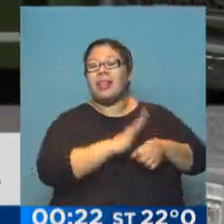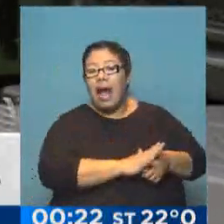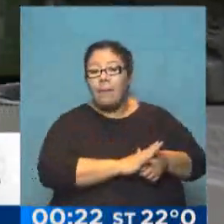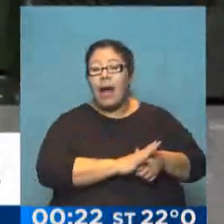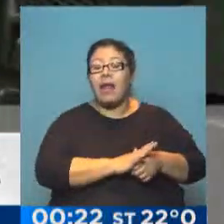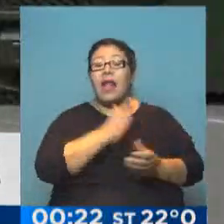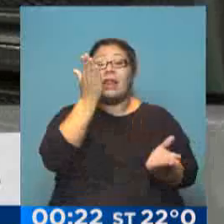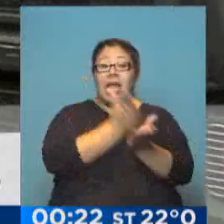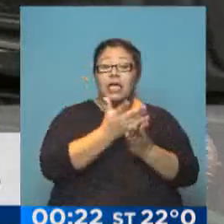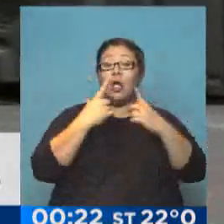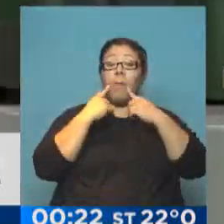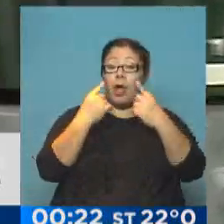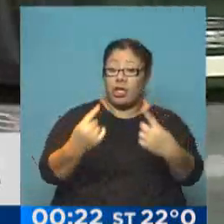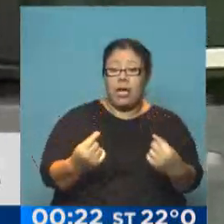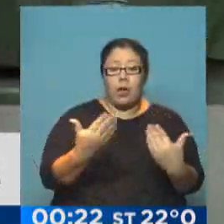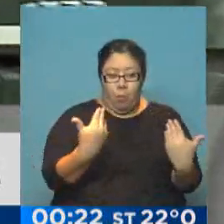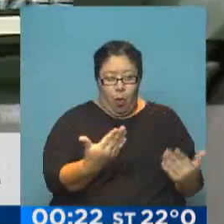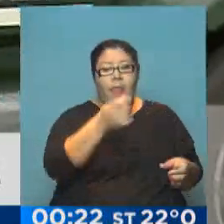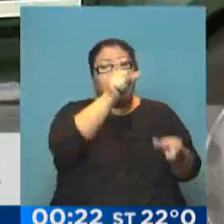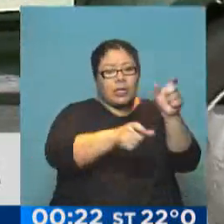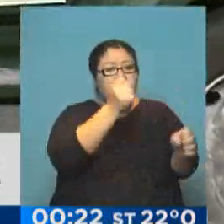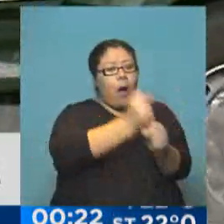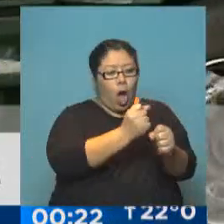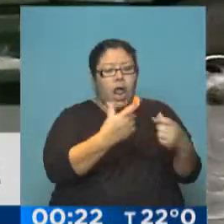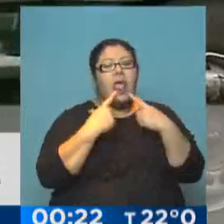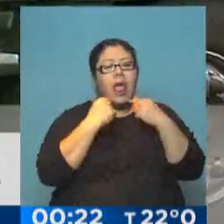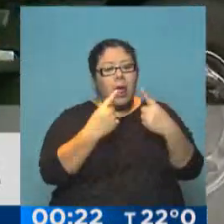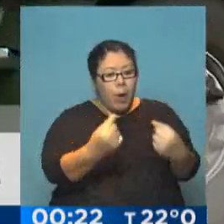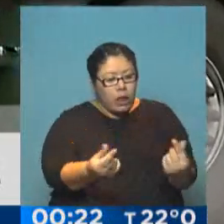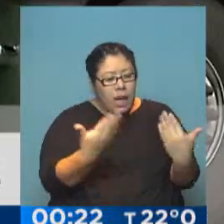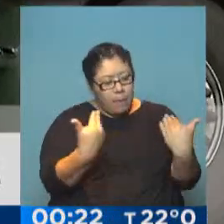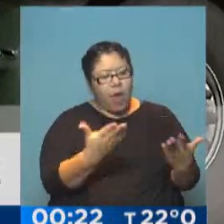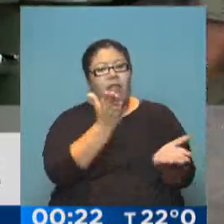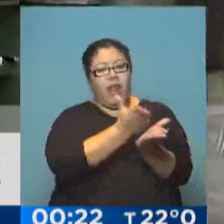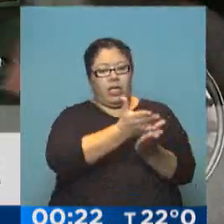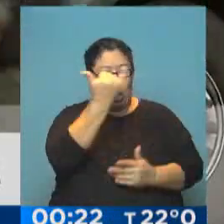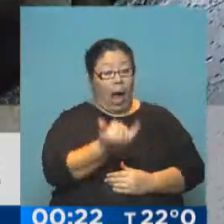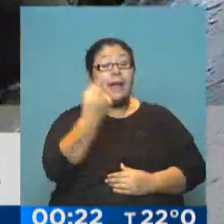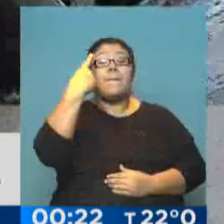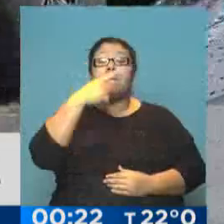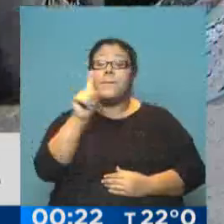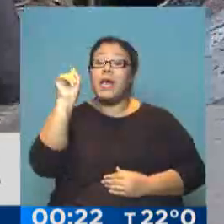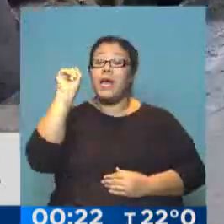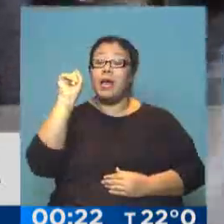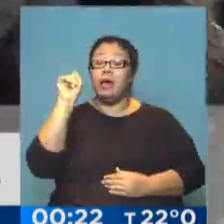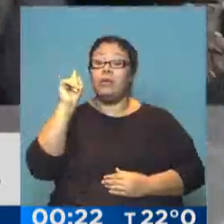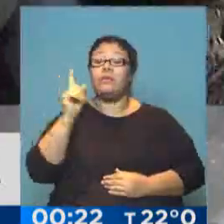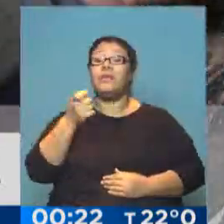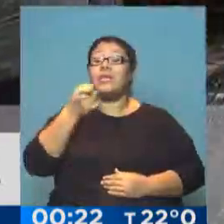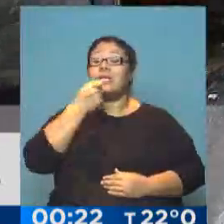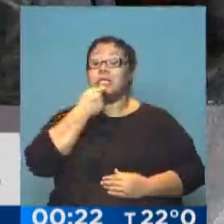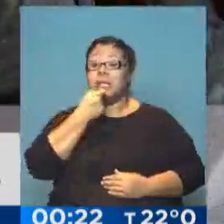el derecho a protestar y a reclamar. Por supuesto que no. Pero lo que vamos a hacer es que ese derecho se vea